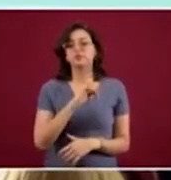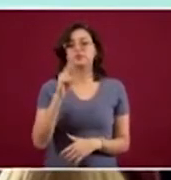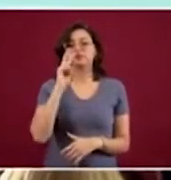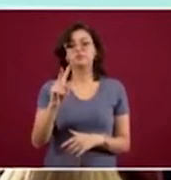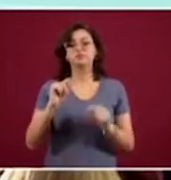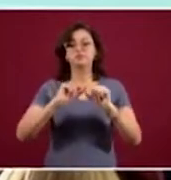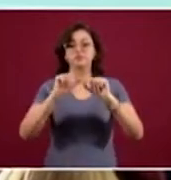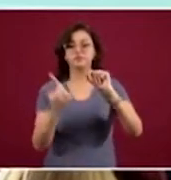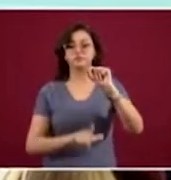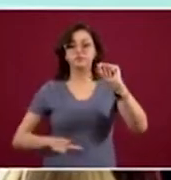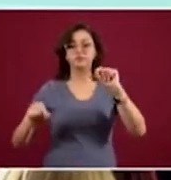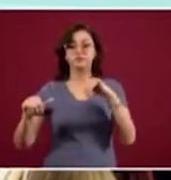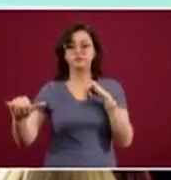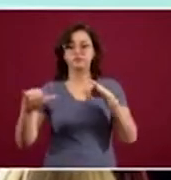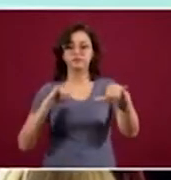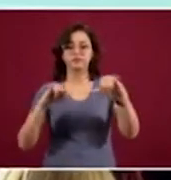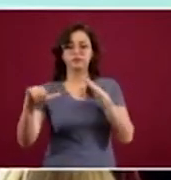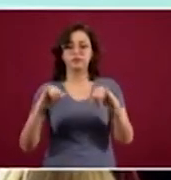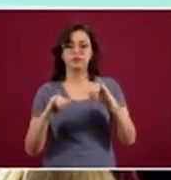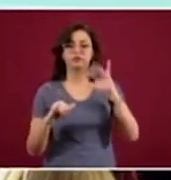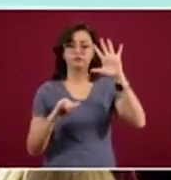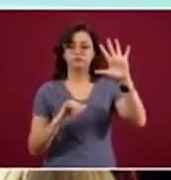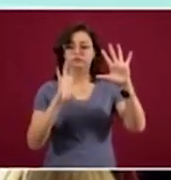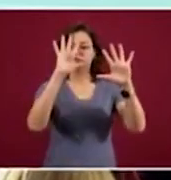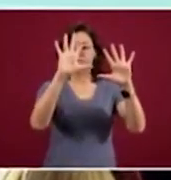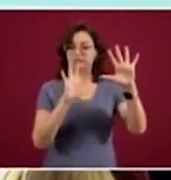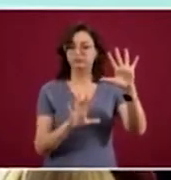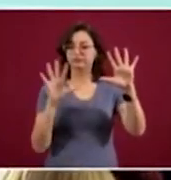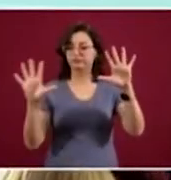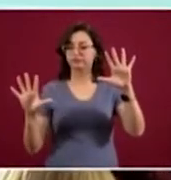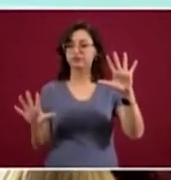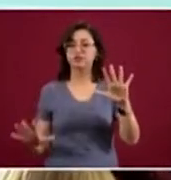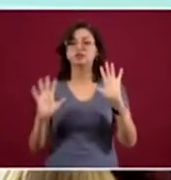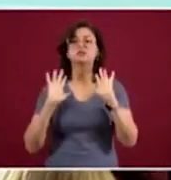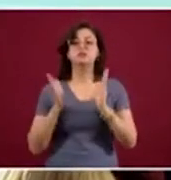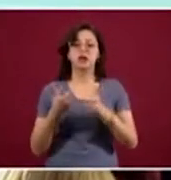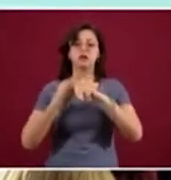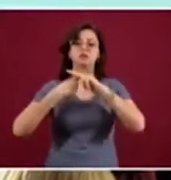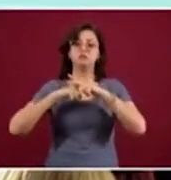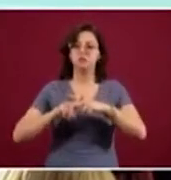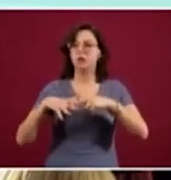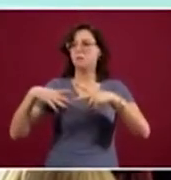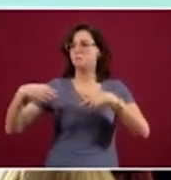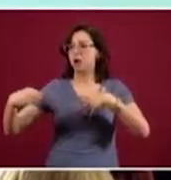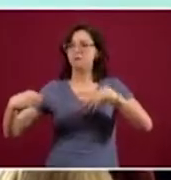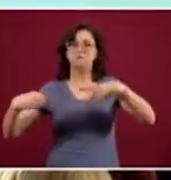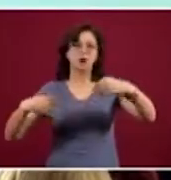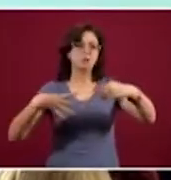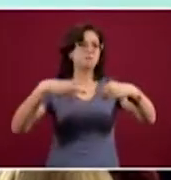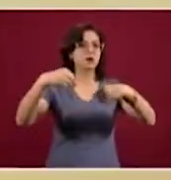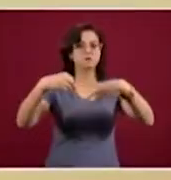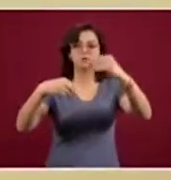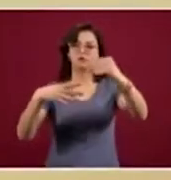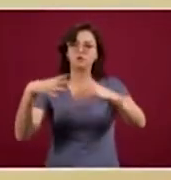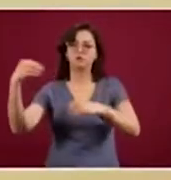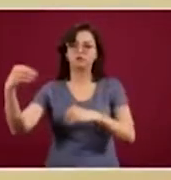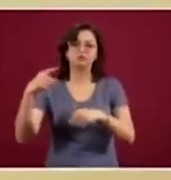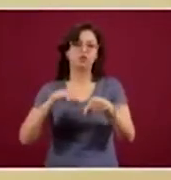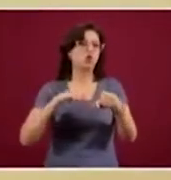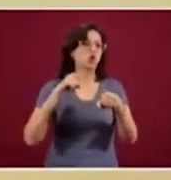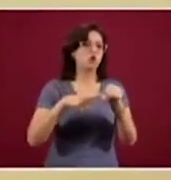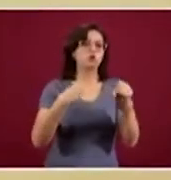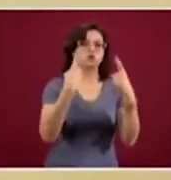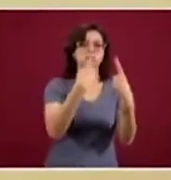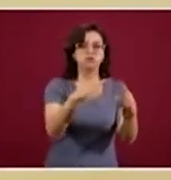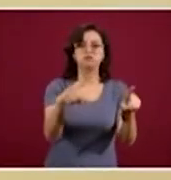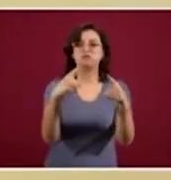dicción distribución geográfica por carga de enfermedad también vemos cómo empieza ya a pintar a algunos colores diferentes